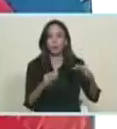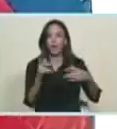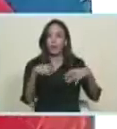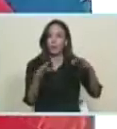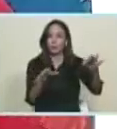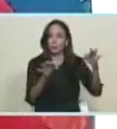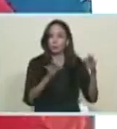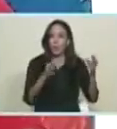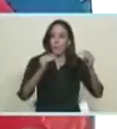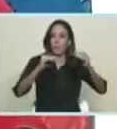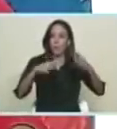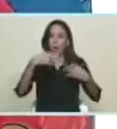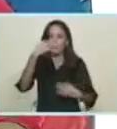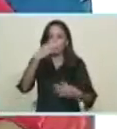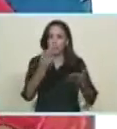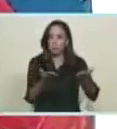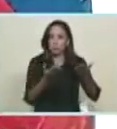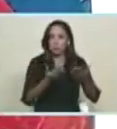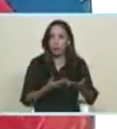entregado